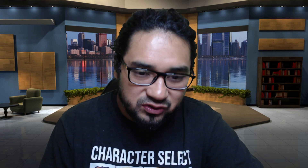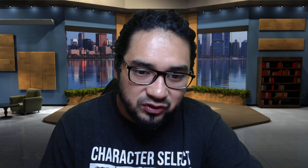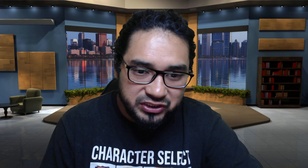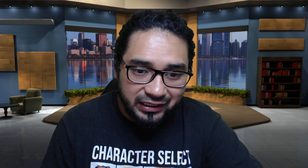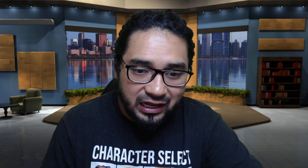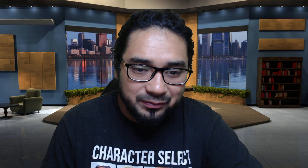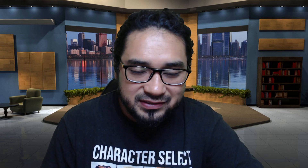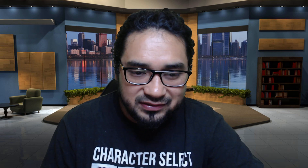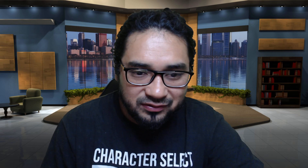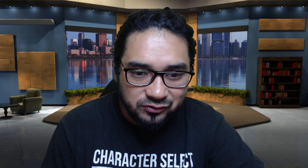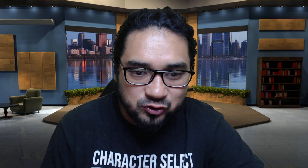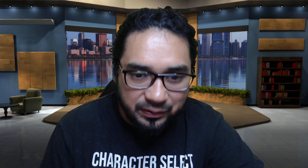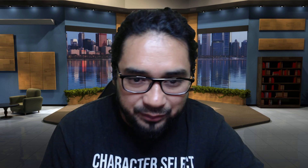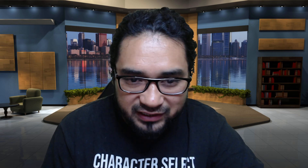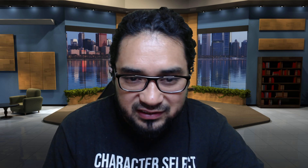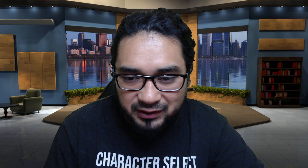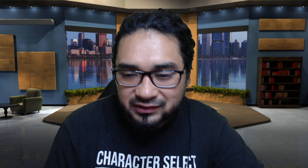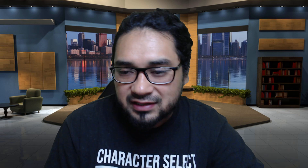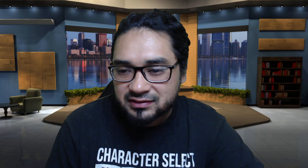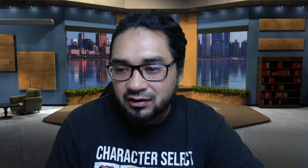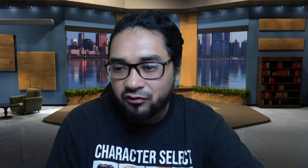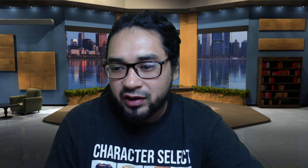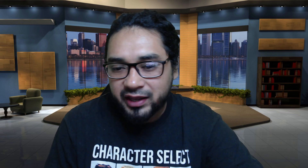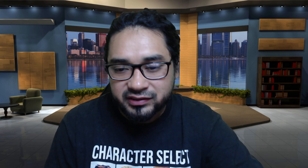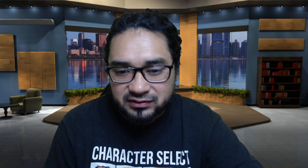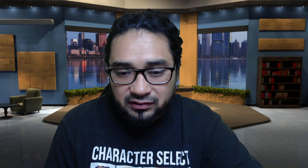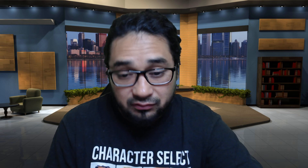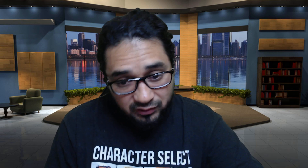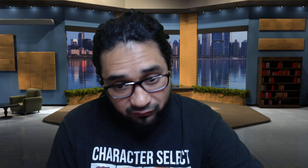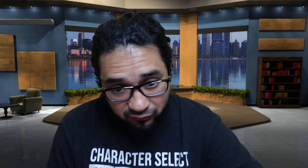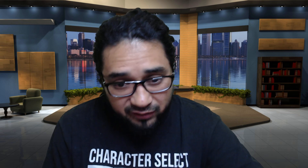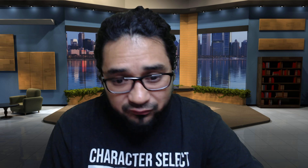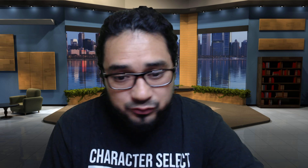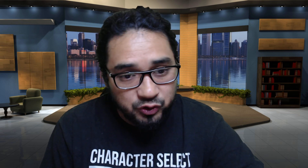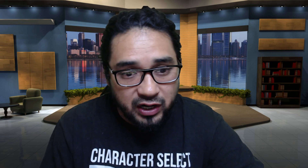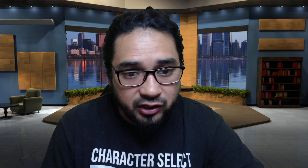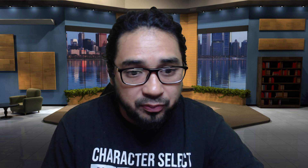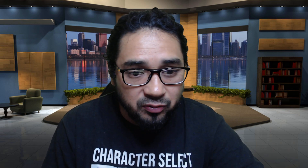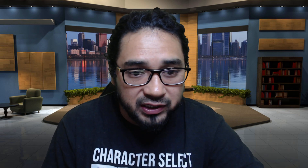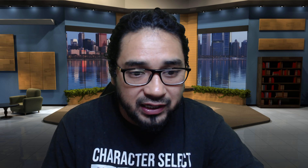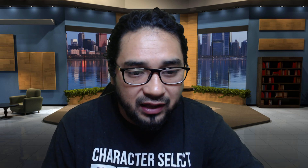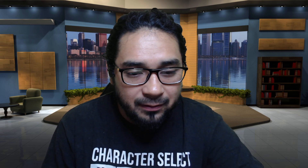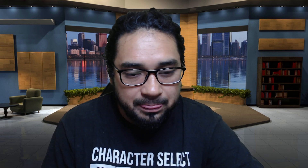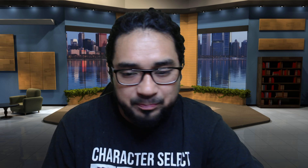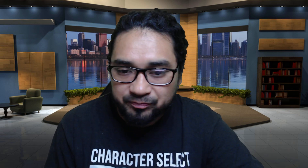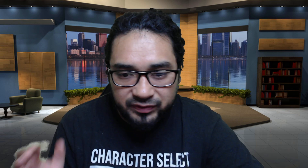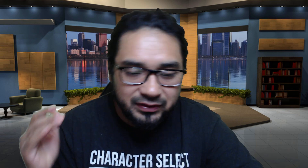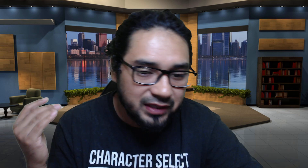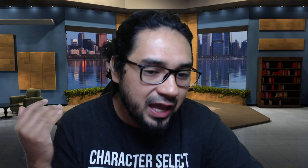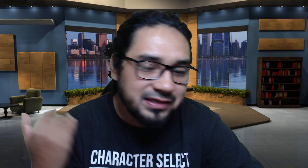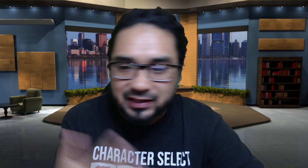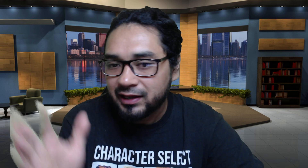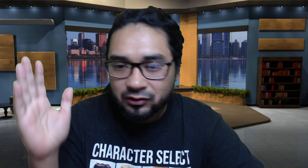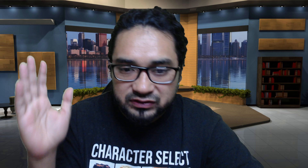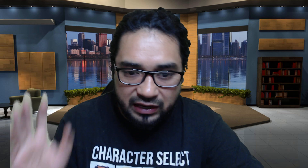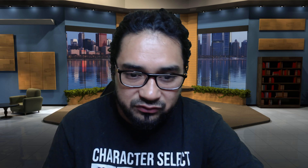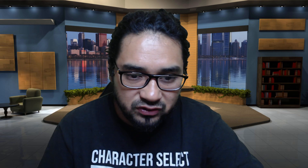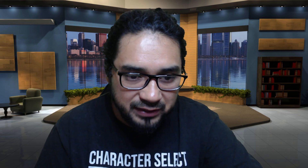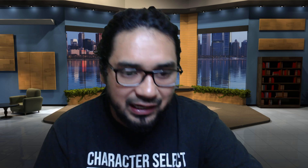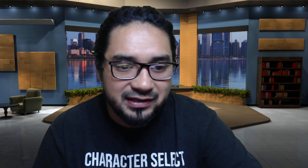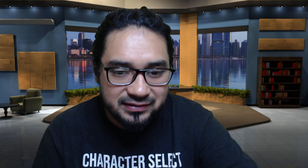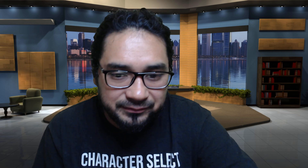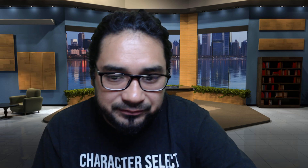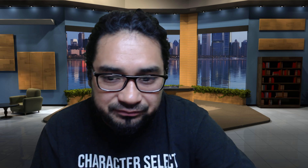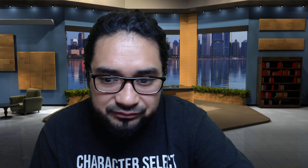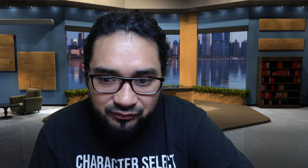hizo Xóchitl Gálvez con sus empresas mientras es y fue funcionaria pública desde los años